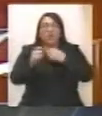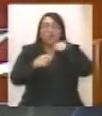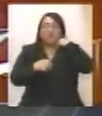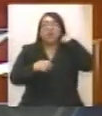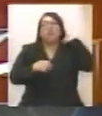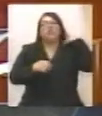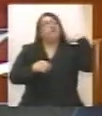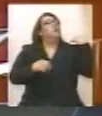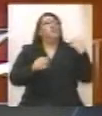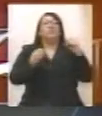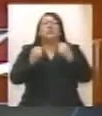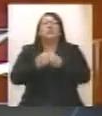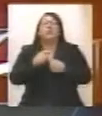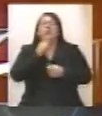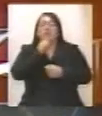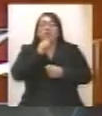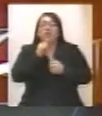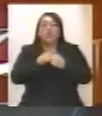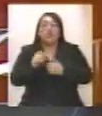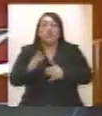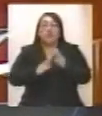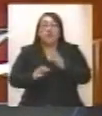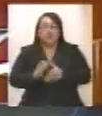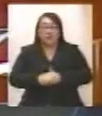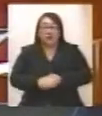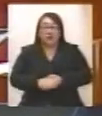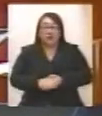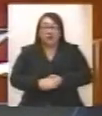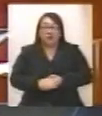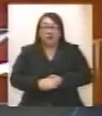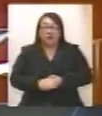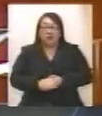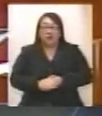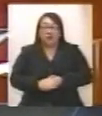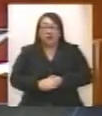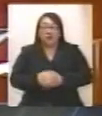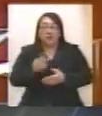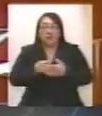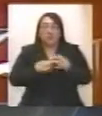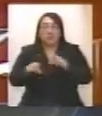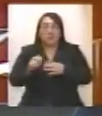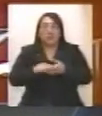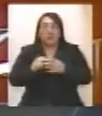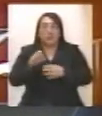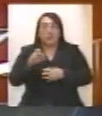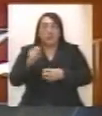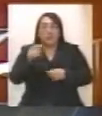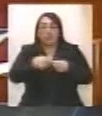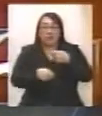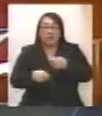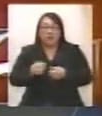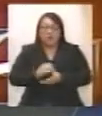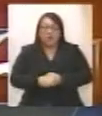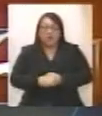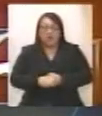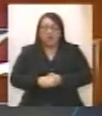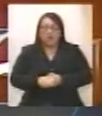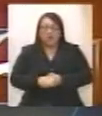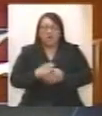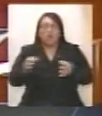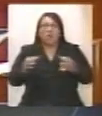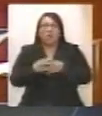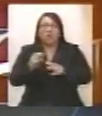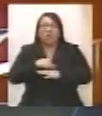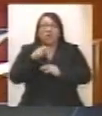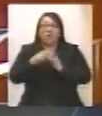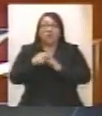portafolio de iniciativas privadas cofinanciadas actualmente en formulación en pro inversión y las carteras de